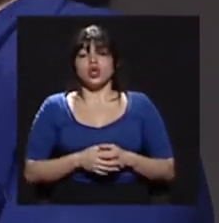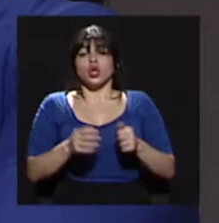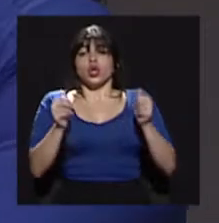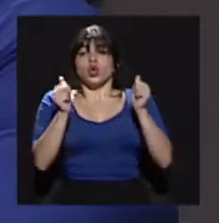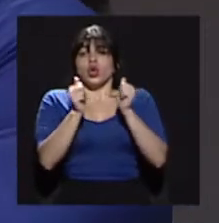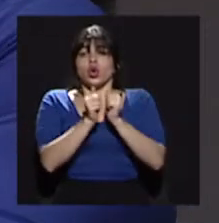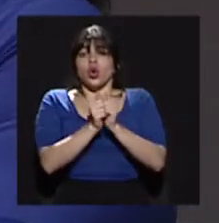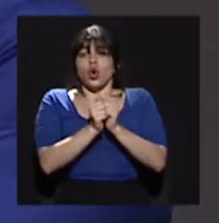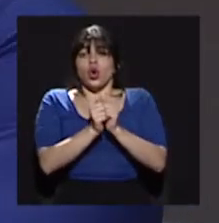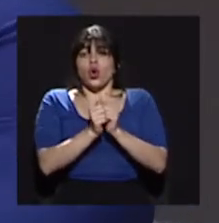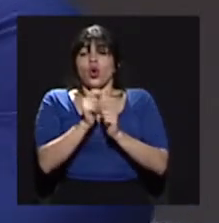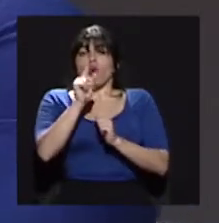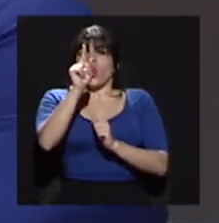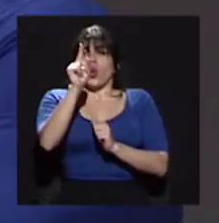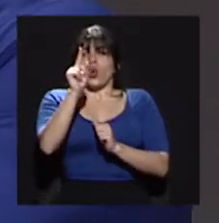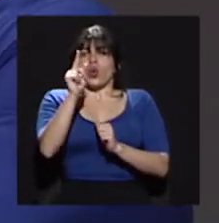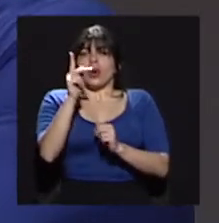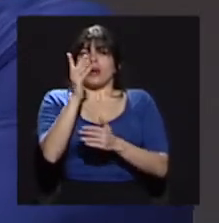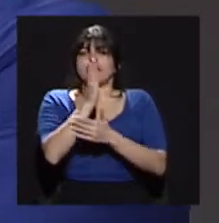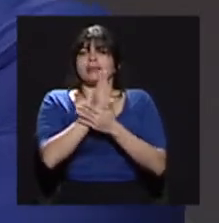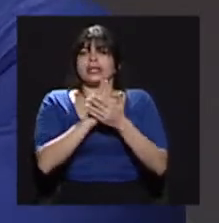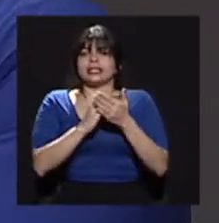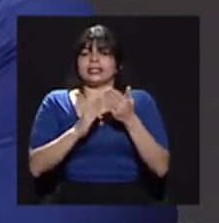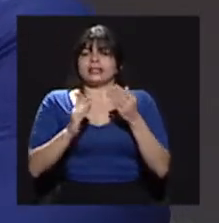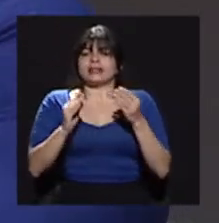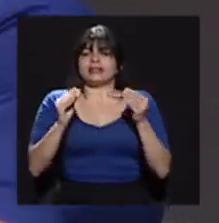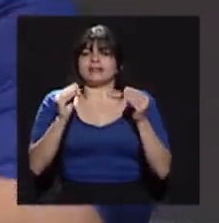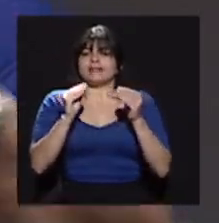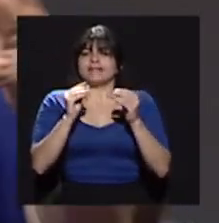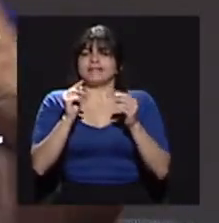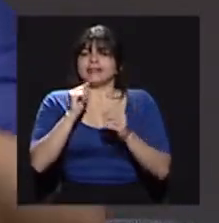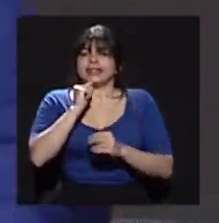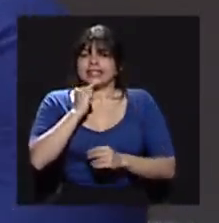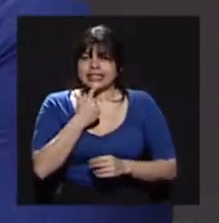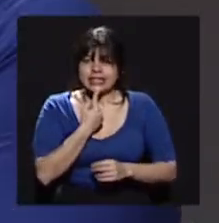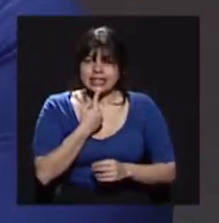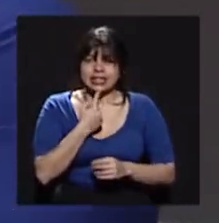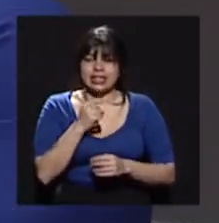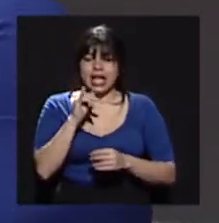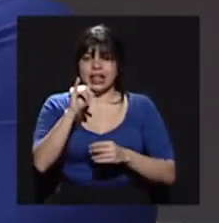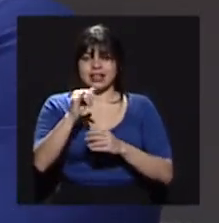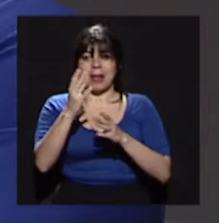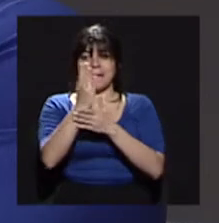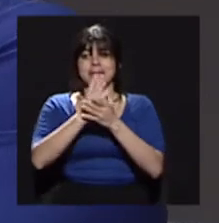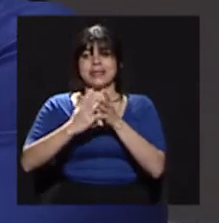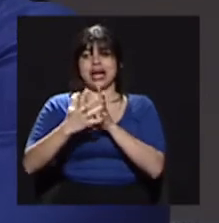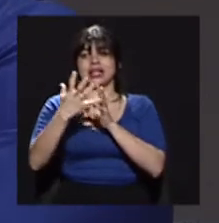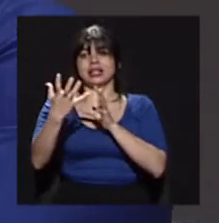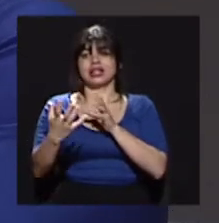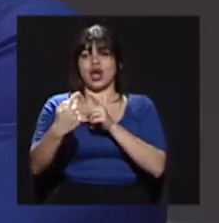un agravante digamos de parte de todo ese bloque opositor